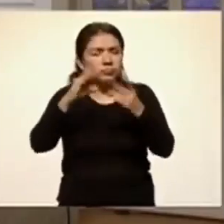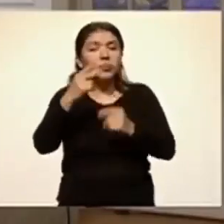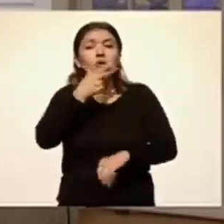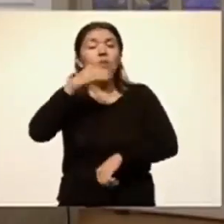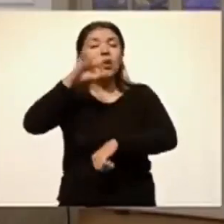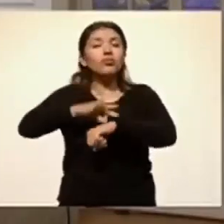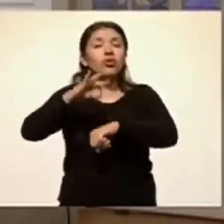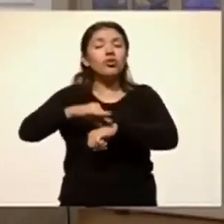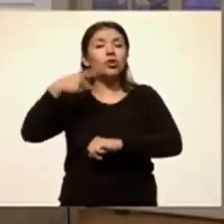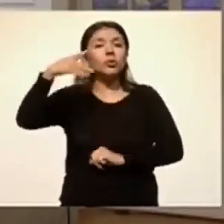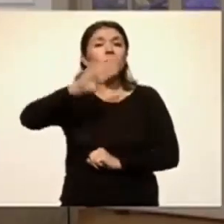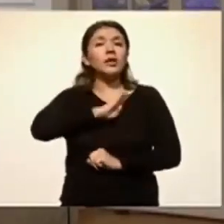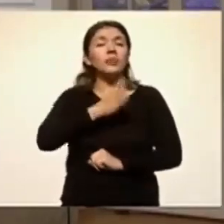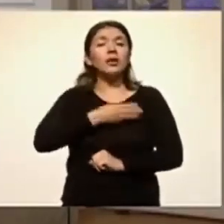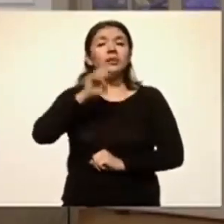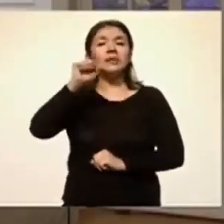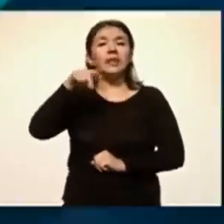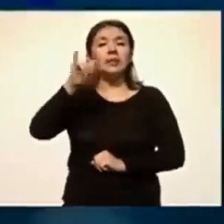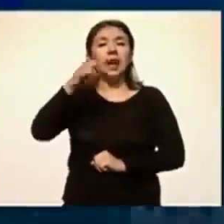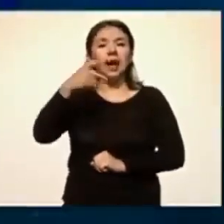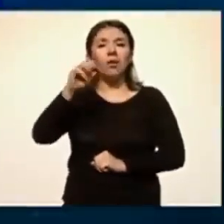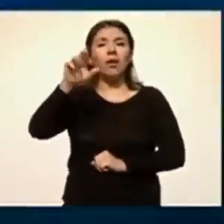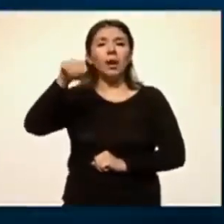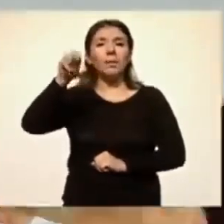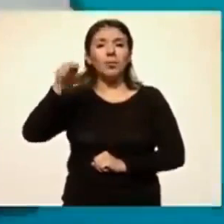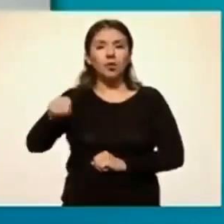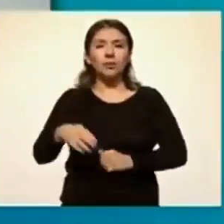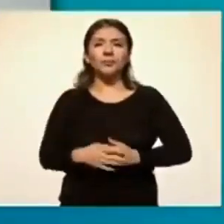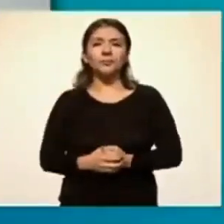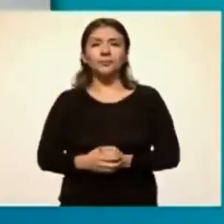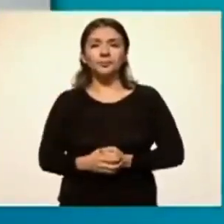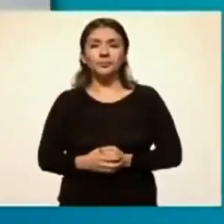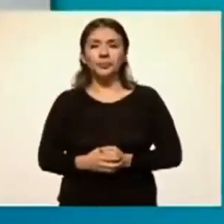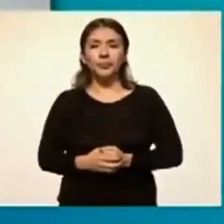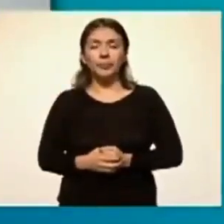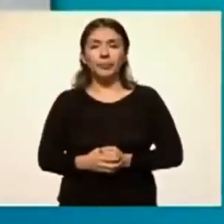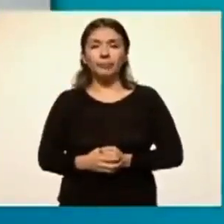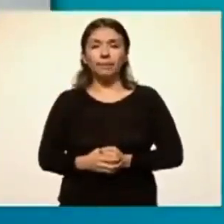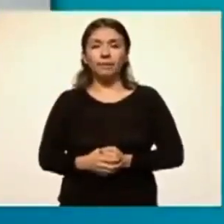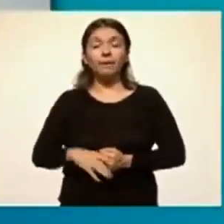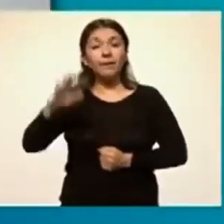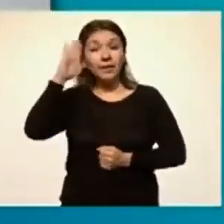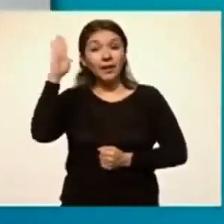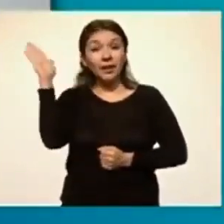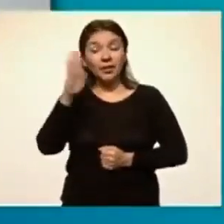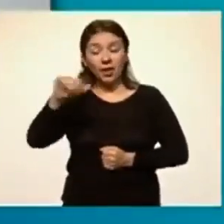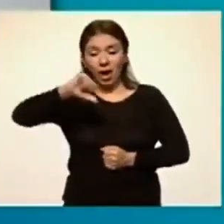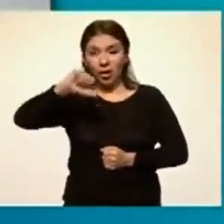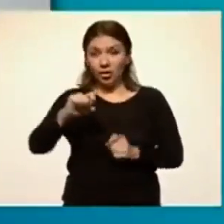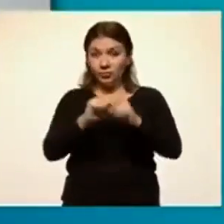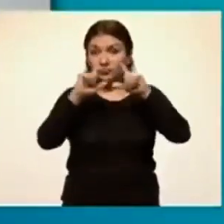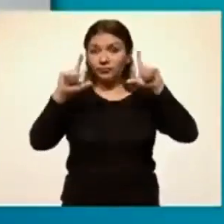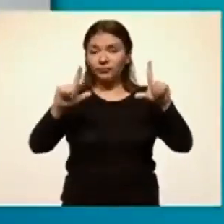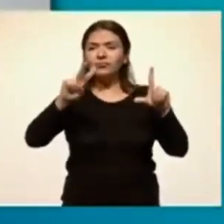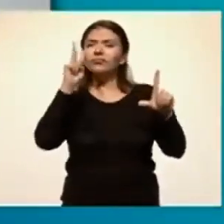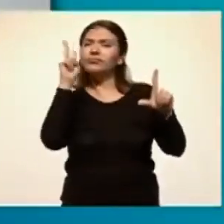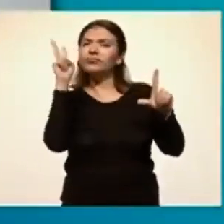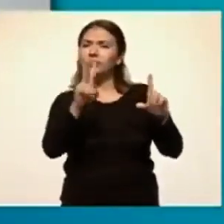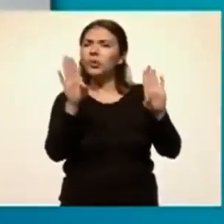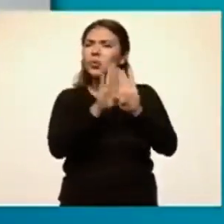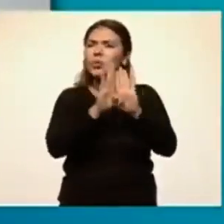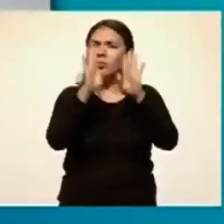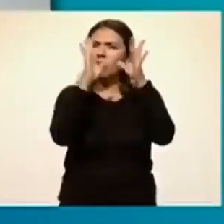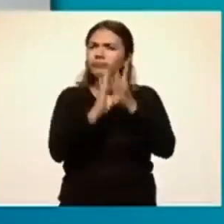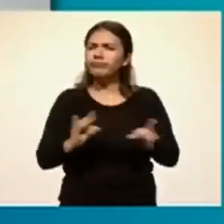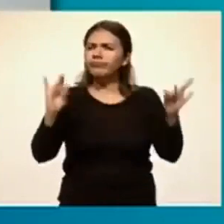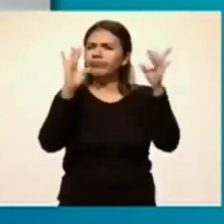español Santiago Ramón y Cajal. Hola niñas y niños, en este vídeo vamos a ver cómo se